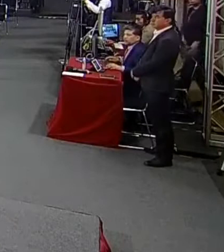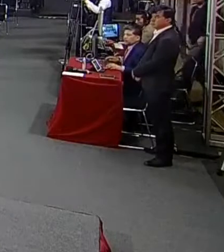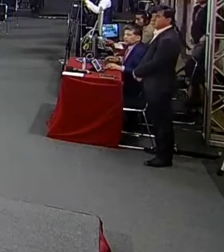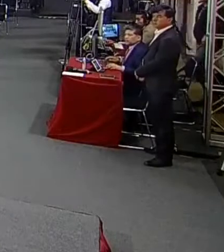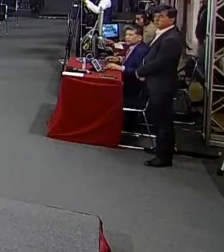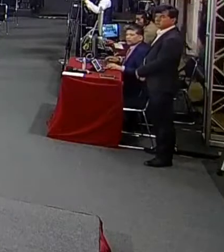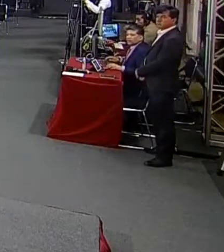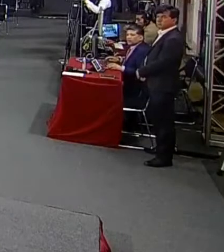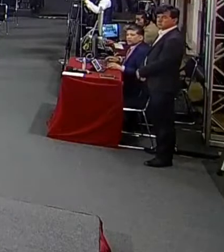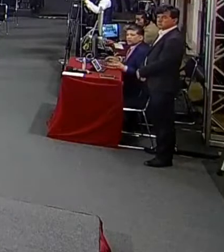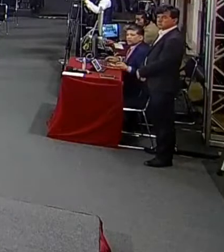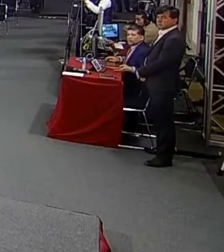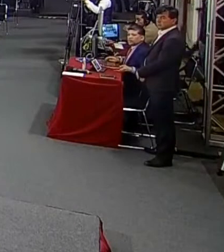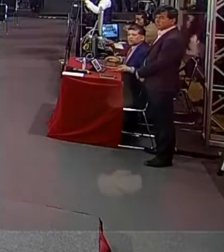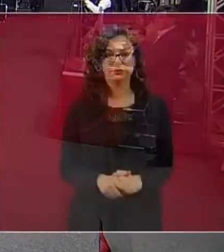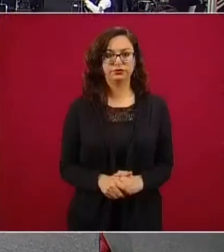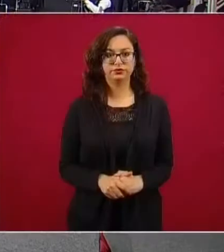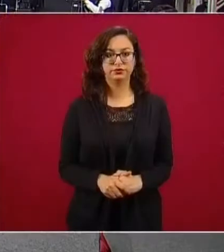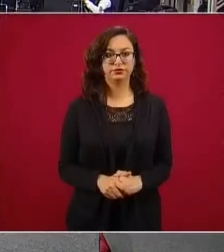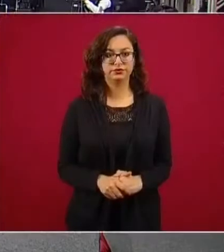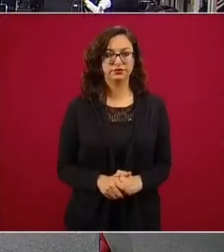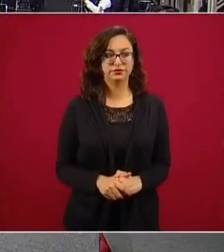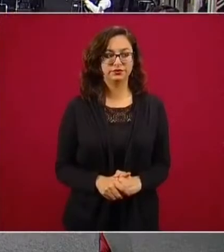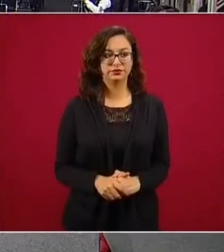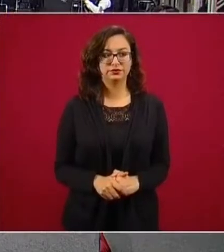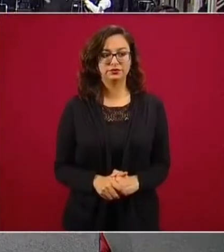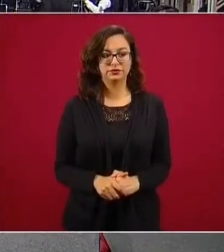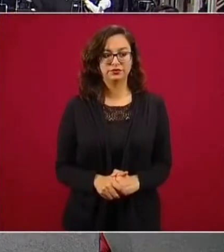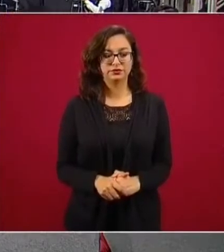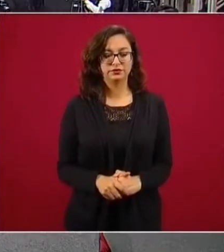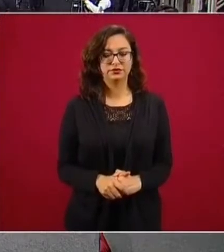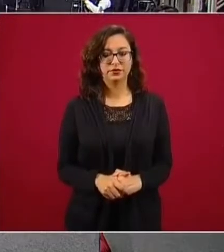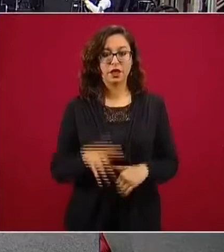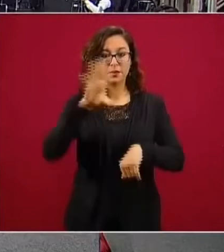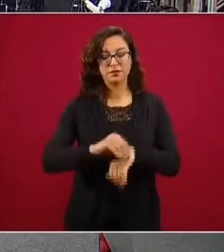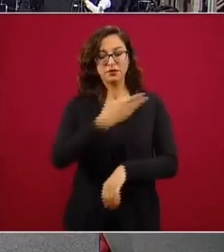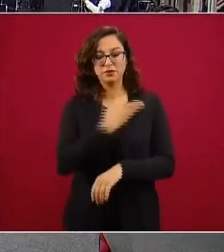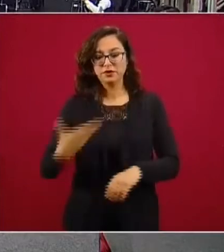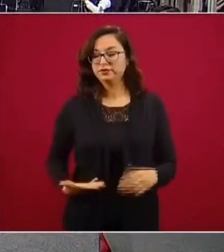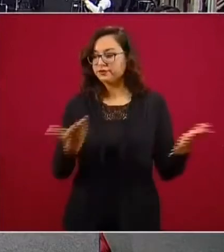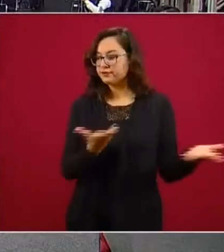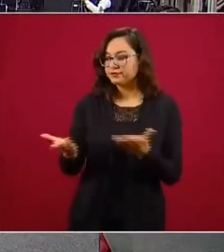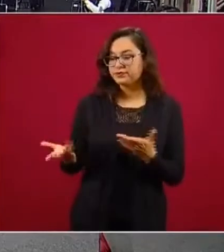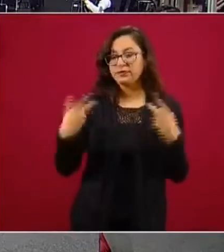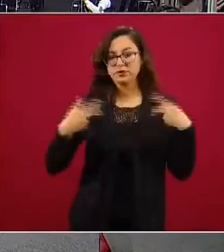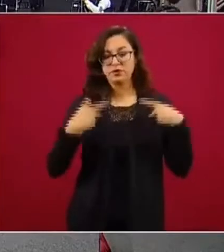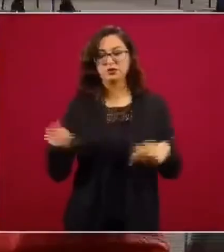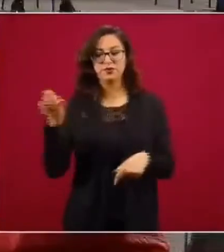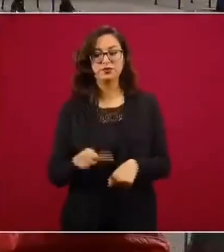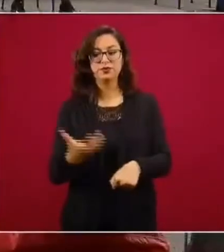colegas, invitados especiales el día de hoy de UNOPS y Organización Panamericana de la Salud, señor consejero jurídico.